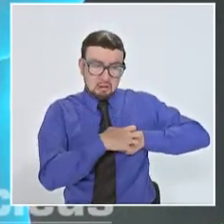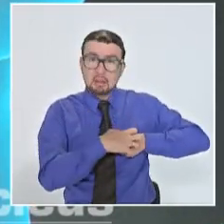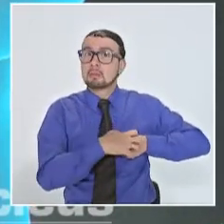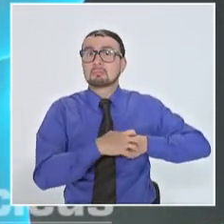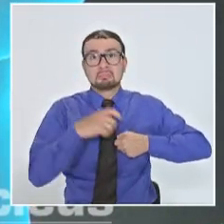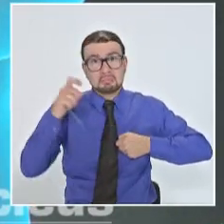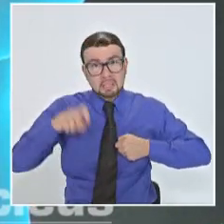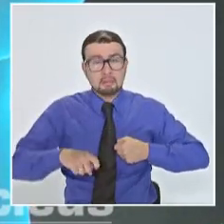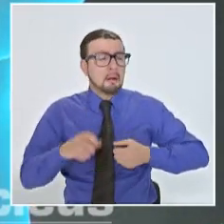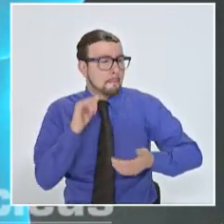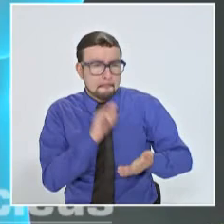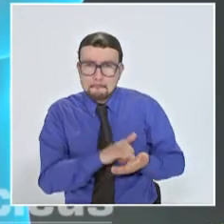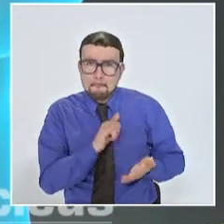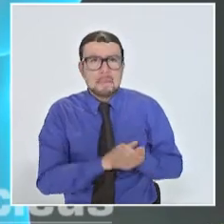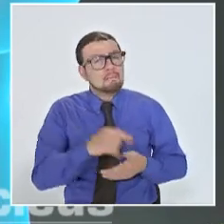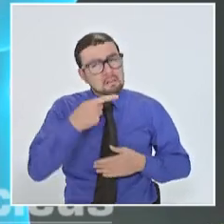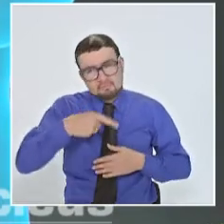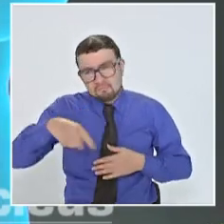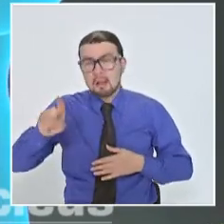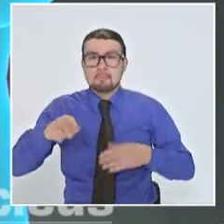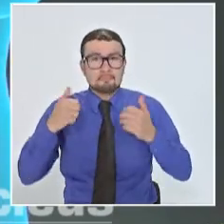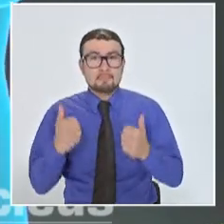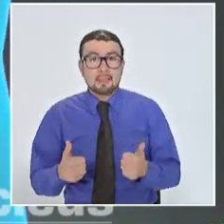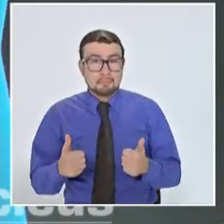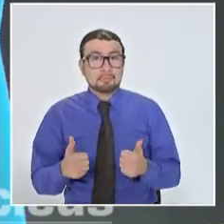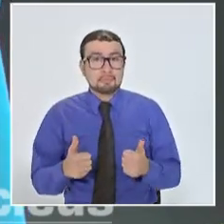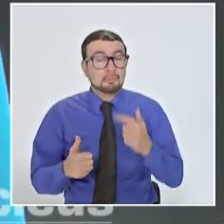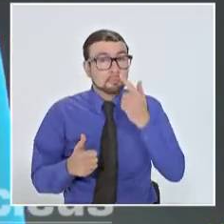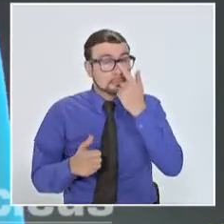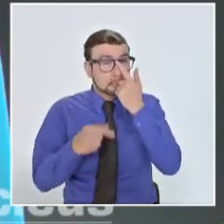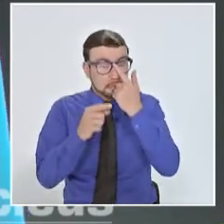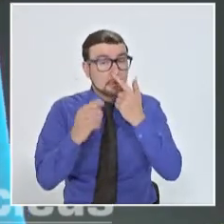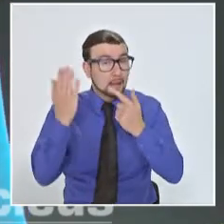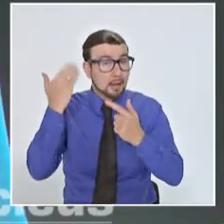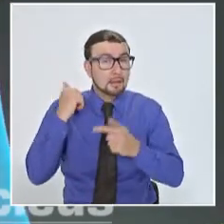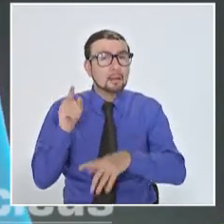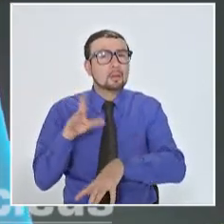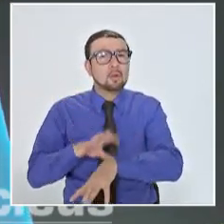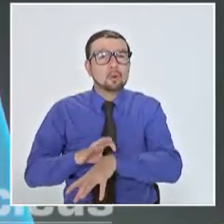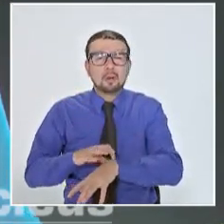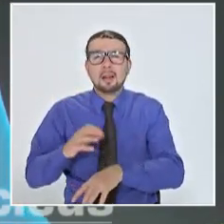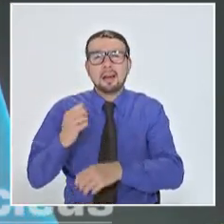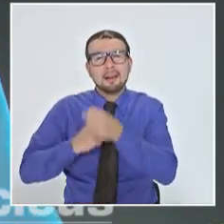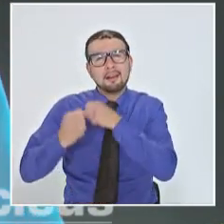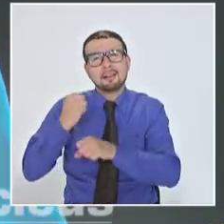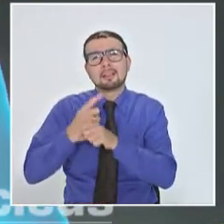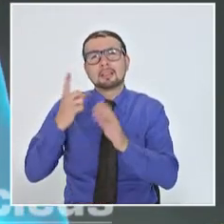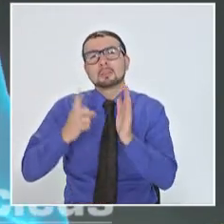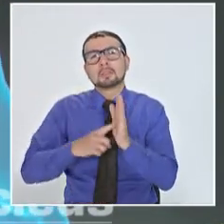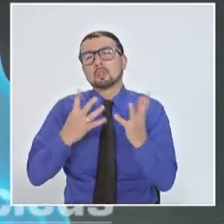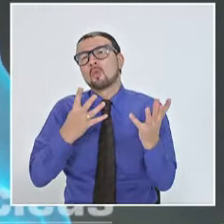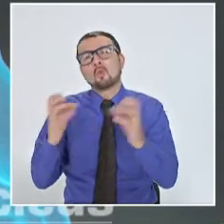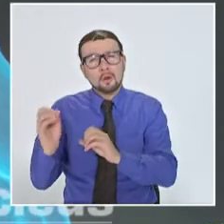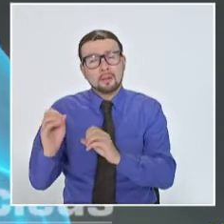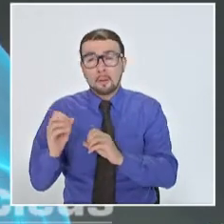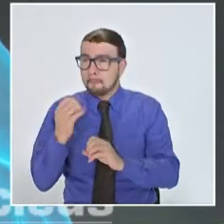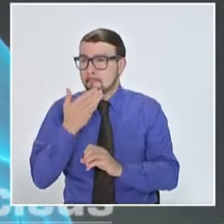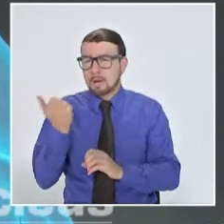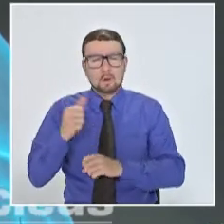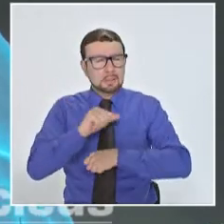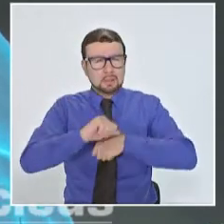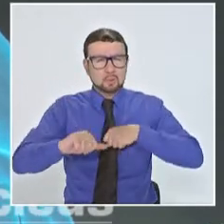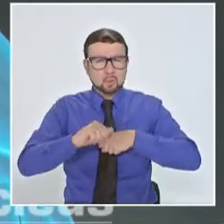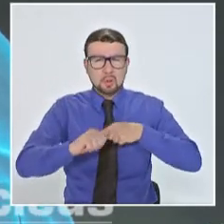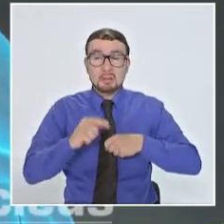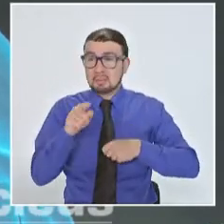del quirófano con su mama. Esa era en la cual el doctor Hastel hace en los años 1900. El mejor cirujano era el que sacaba